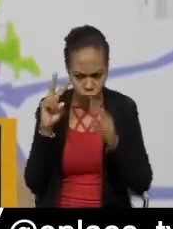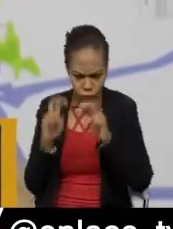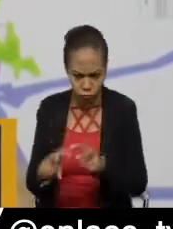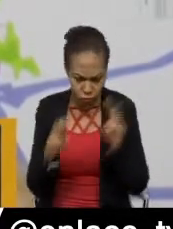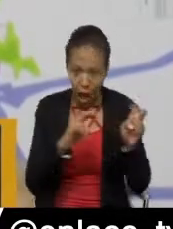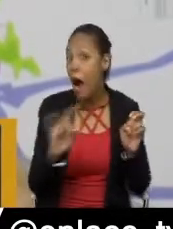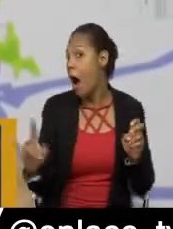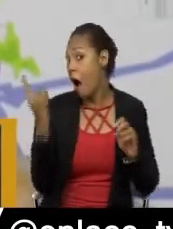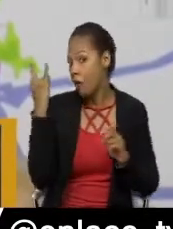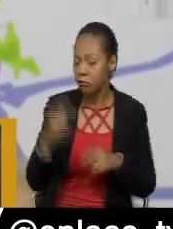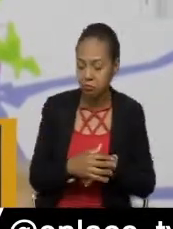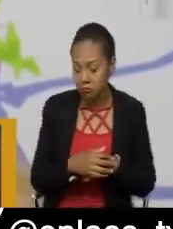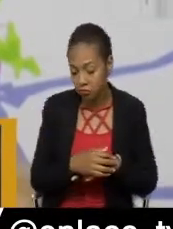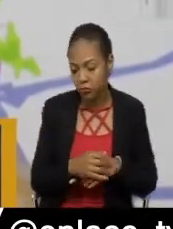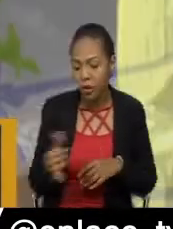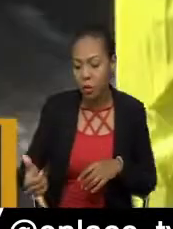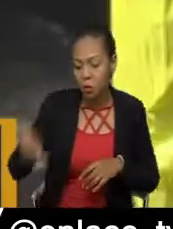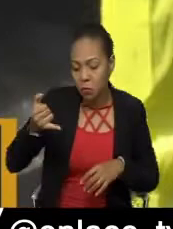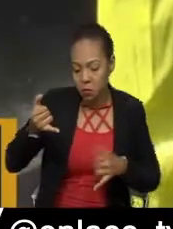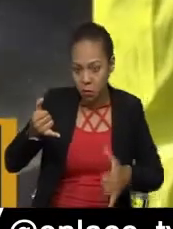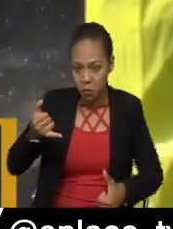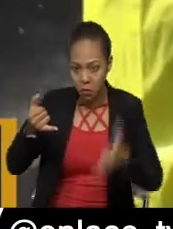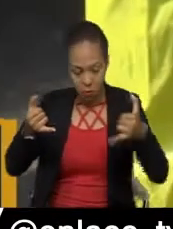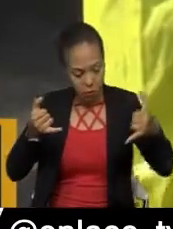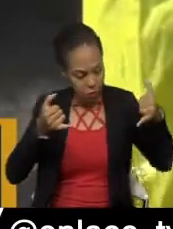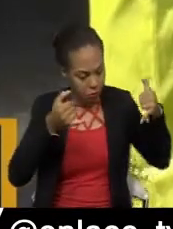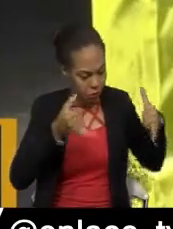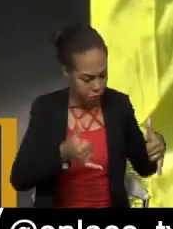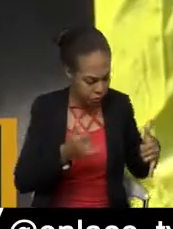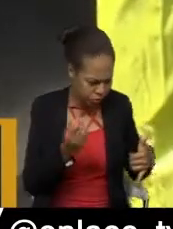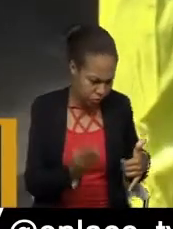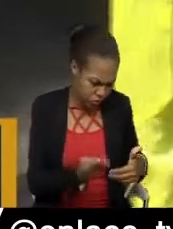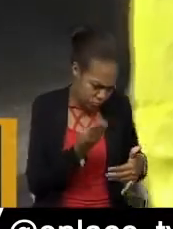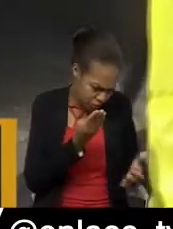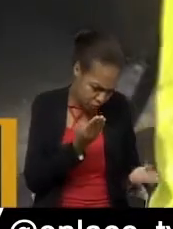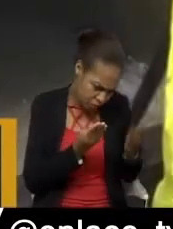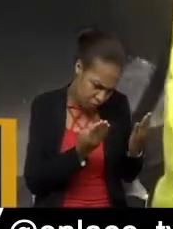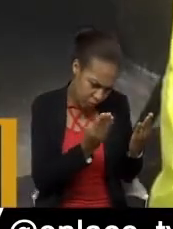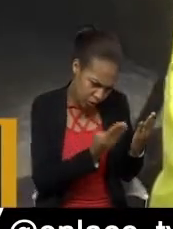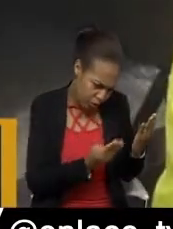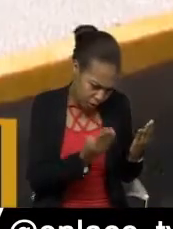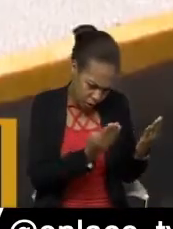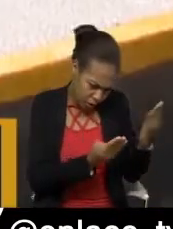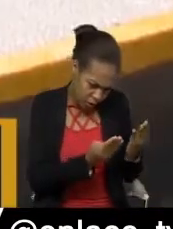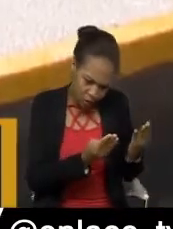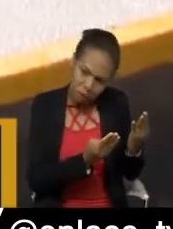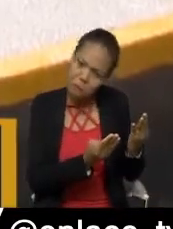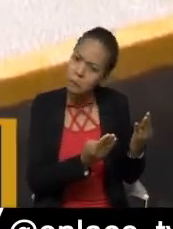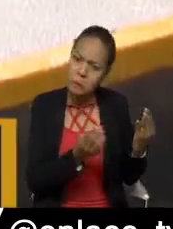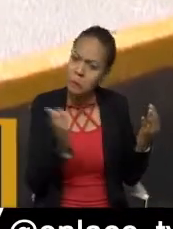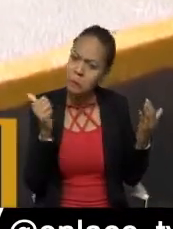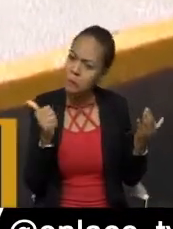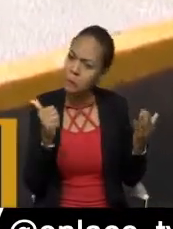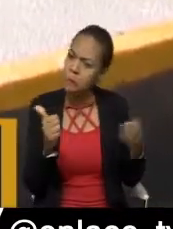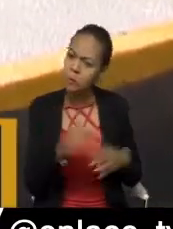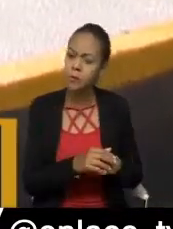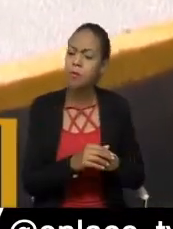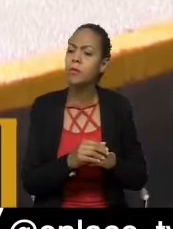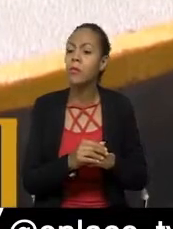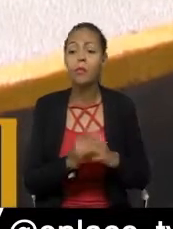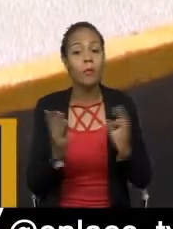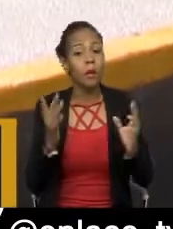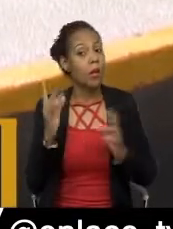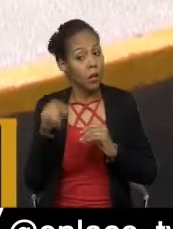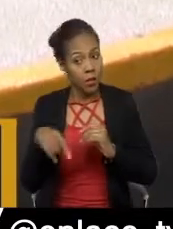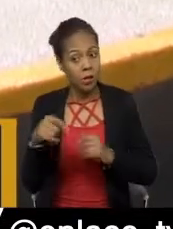algún nivel de riesgo, de acuerdo a nuestros cálculos no existe ningún riesgo, pero es algo que tenemos que verificar. Y para el 2017 podemos decir